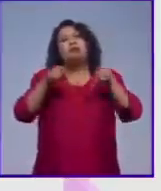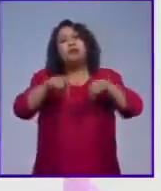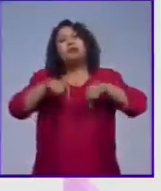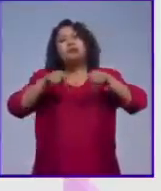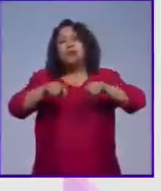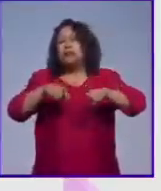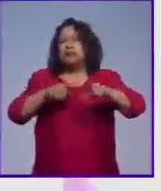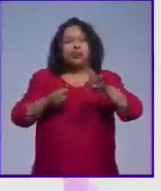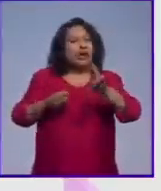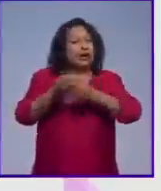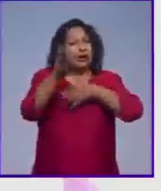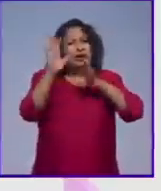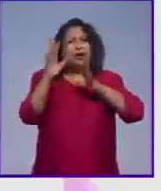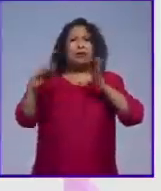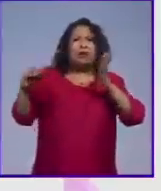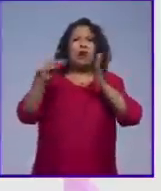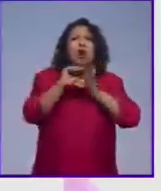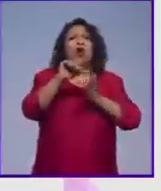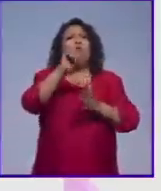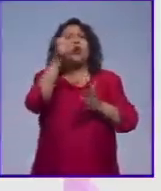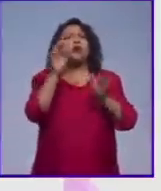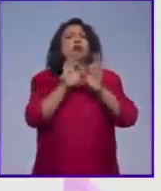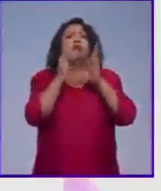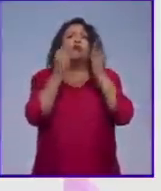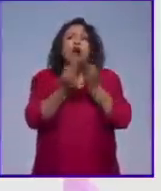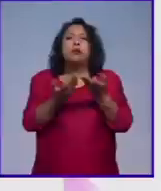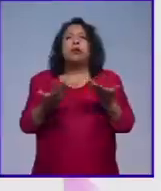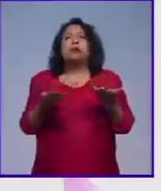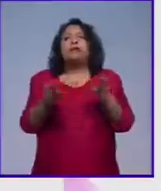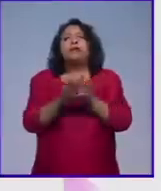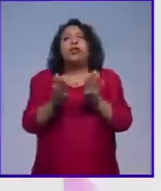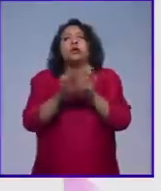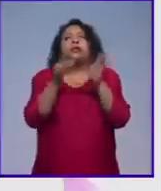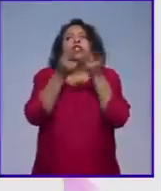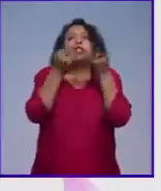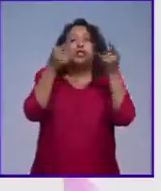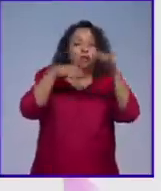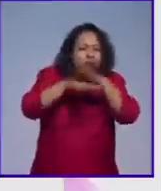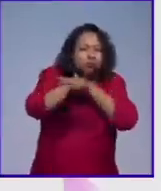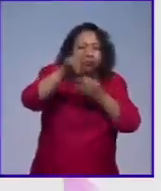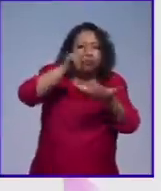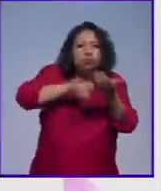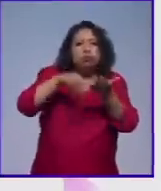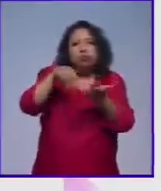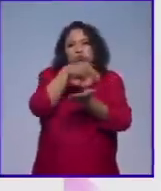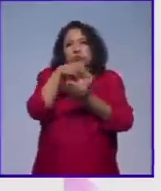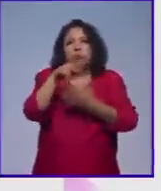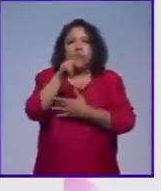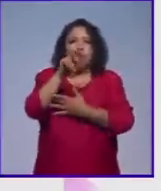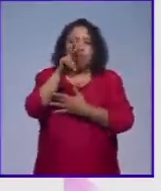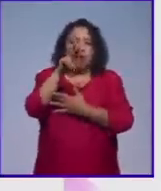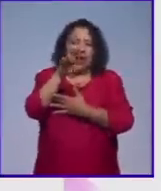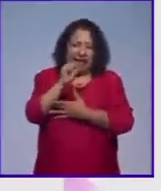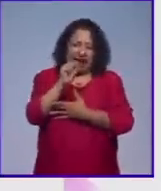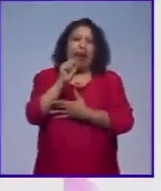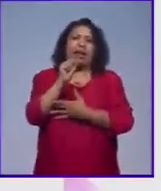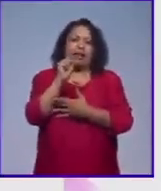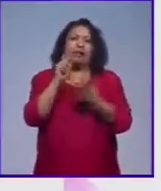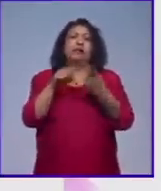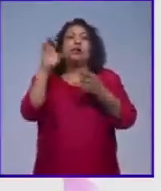clásicas y meterse en una historia de danzas populares y